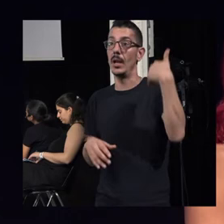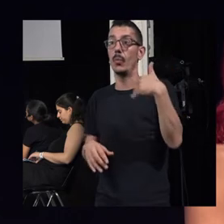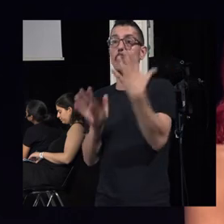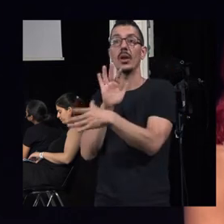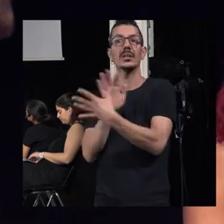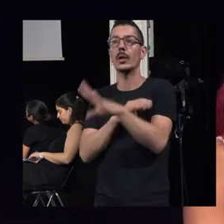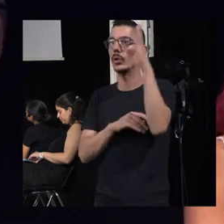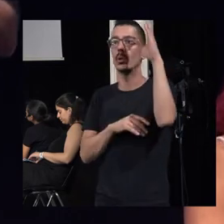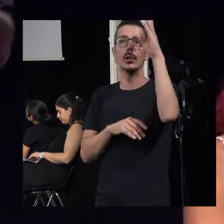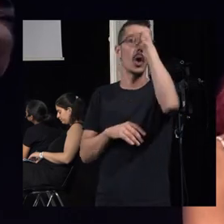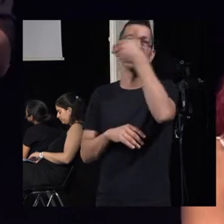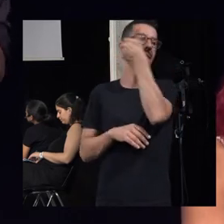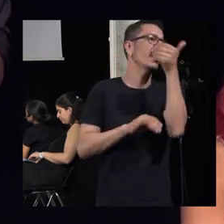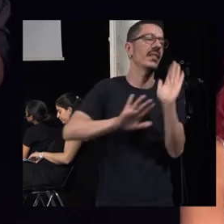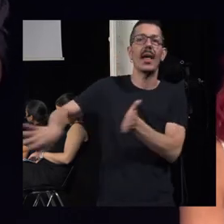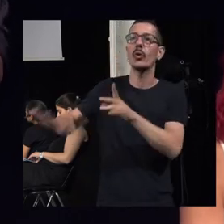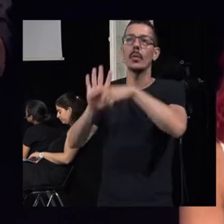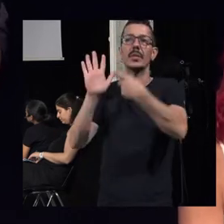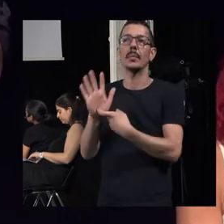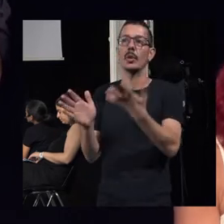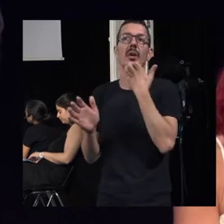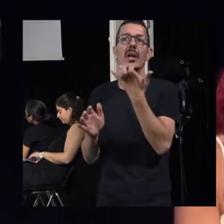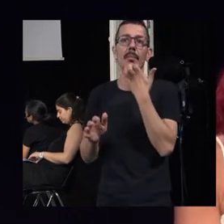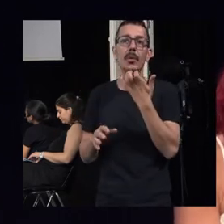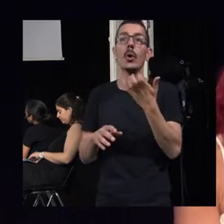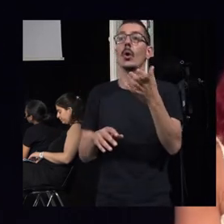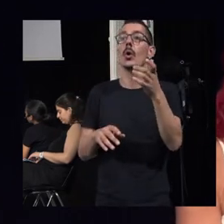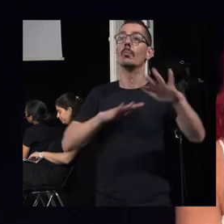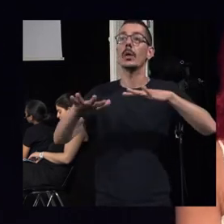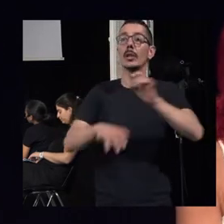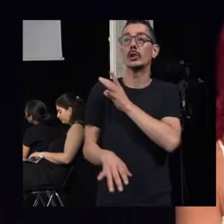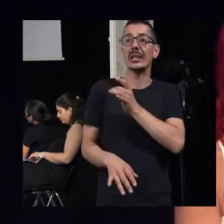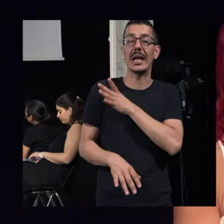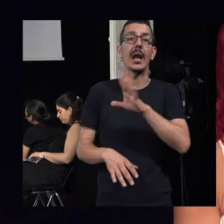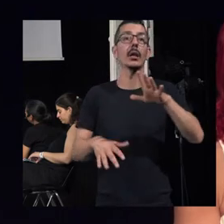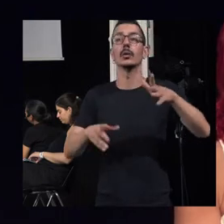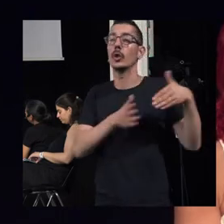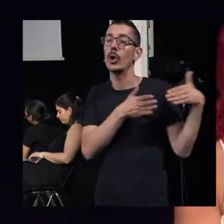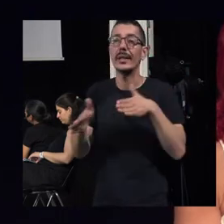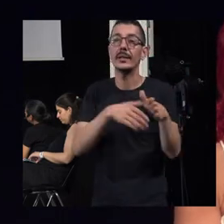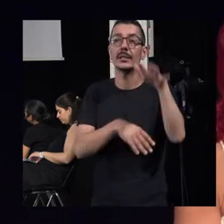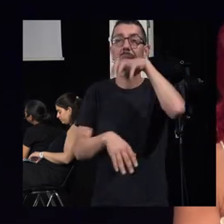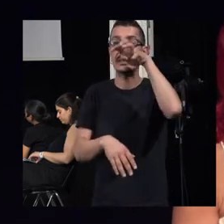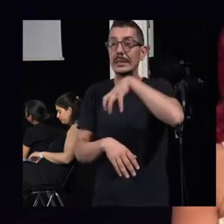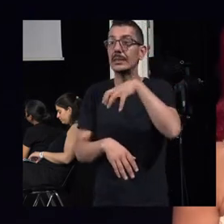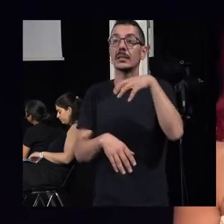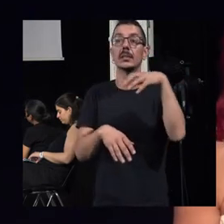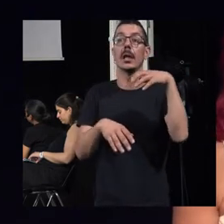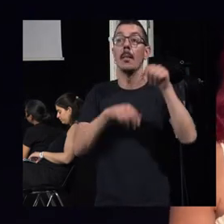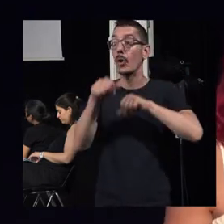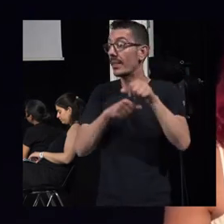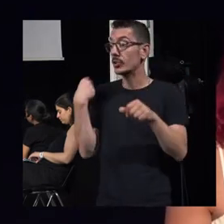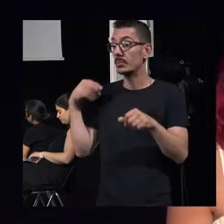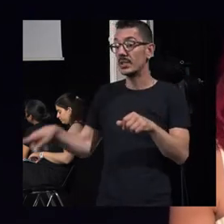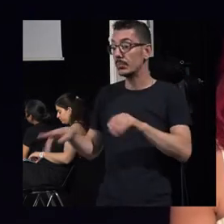el movimiento sindical, históricamente todas las corrientes marxistas de las que yo he participado, nunca han analizado seriamente cuál ha sido el proceso